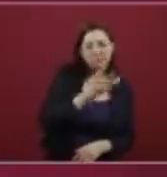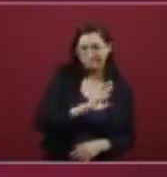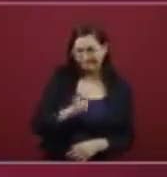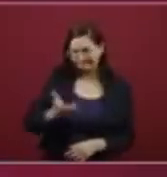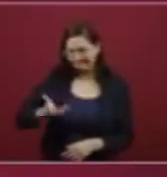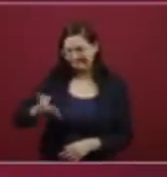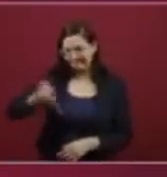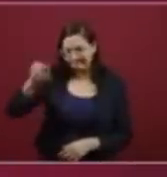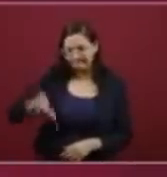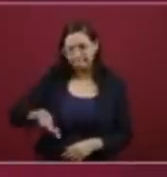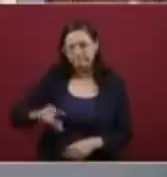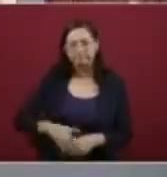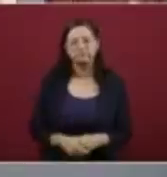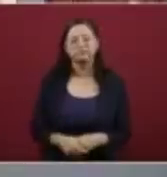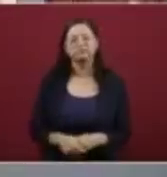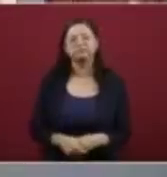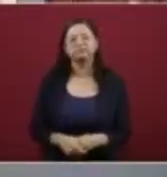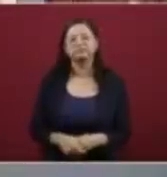Y ahora sí,